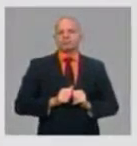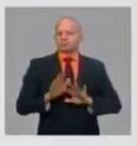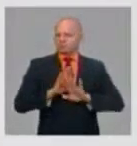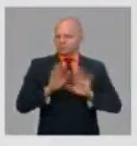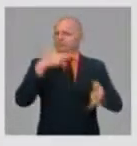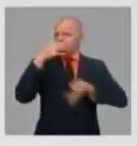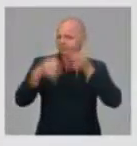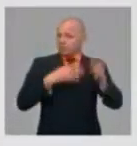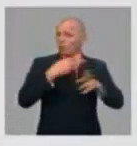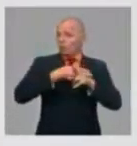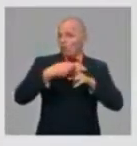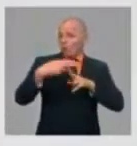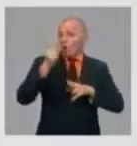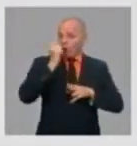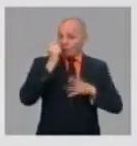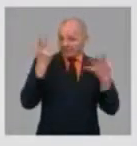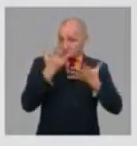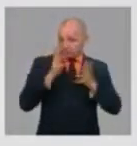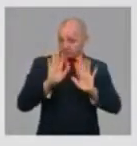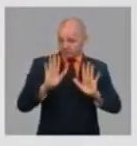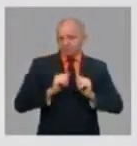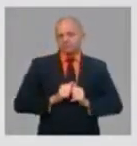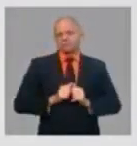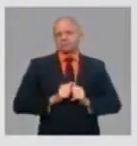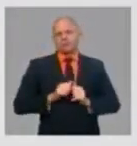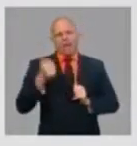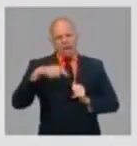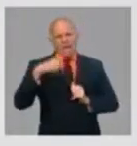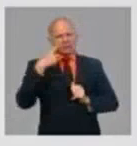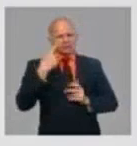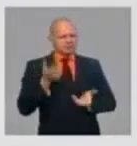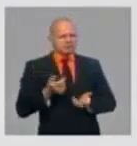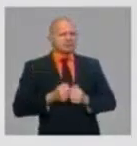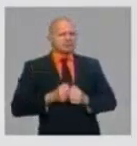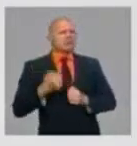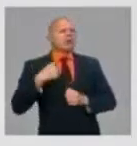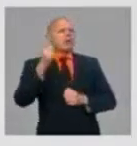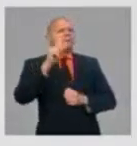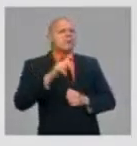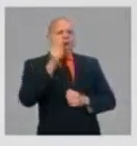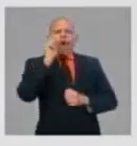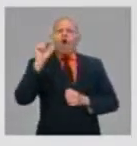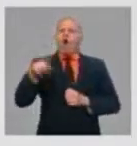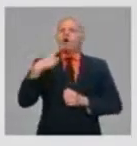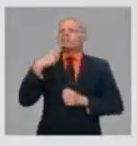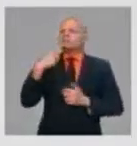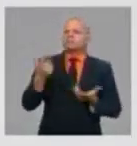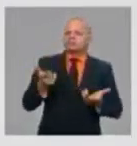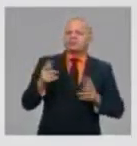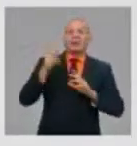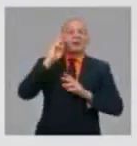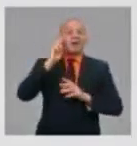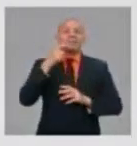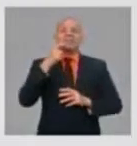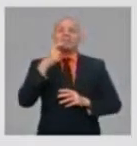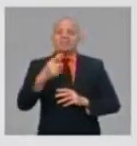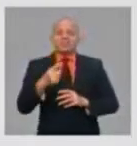Ahora, ya vimos una idea de quién era el hombre. Ahora, ¿locura, ignorancia o algo